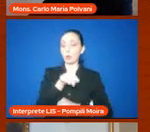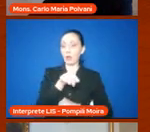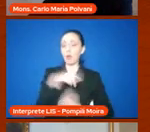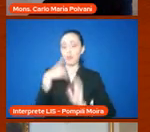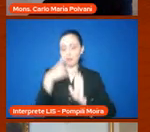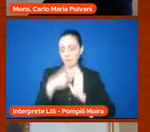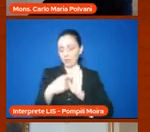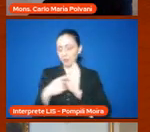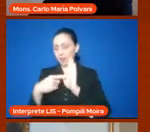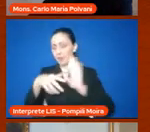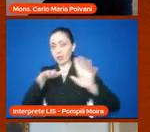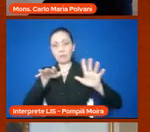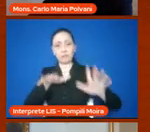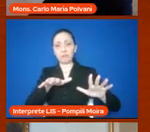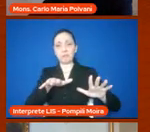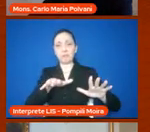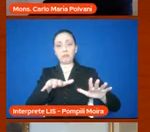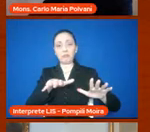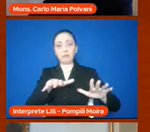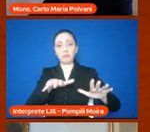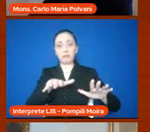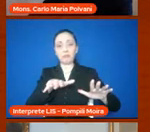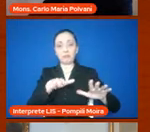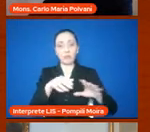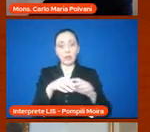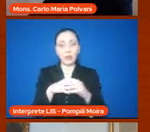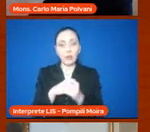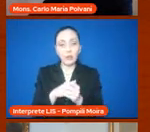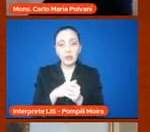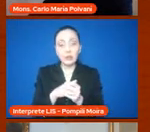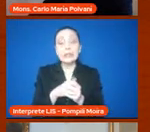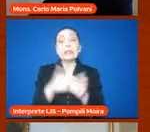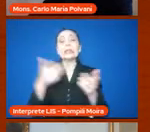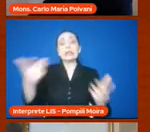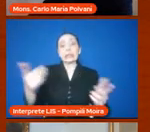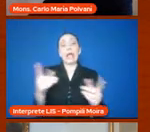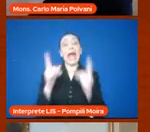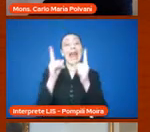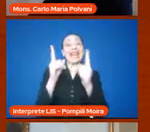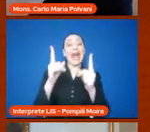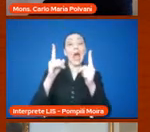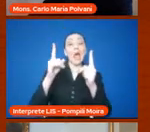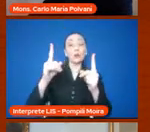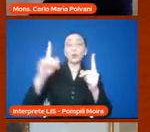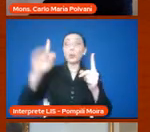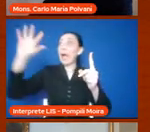Y el impacto que esto tiene en la naturaleza y el cambio climático